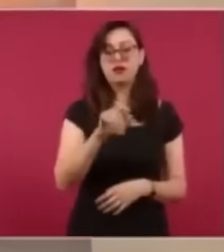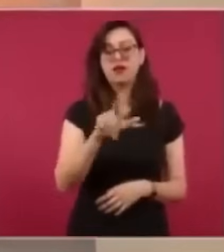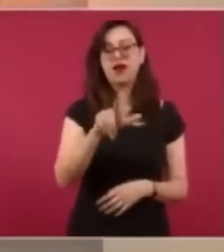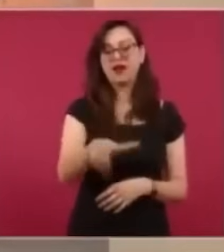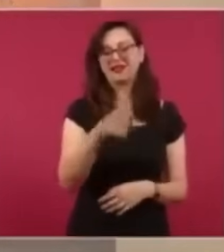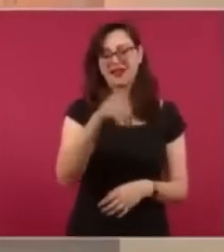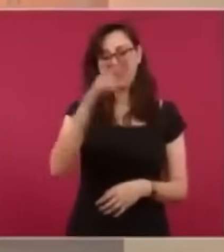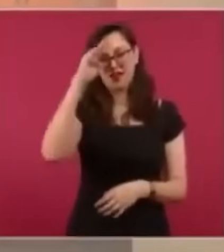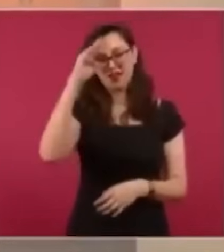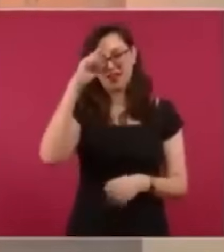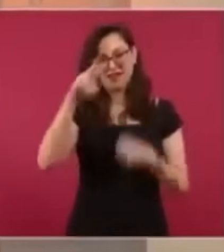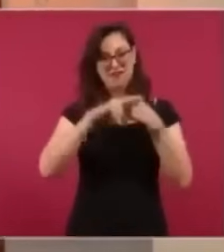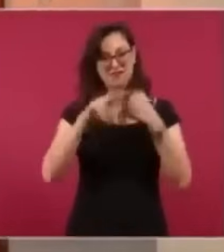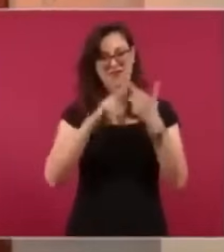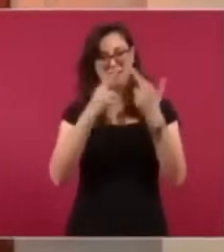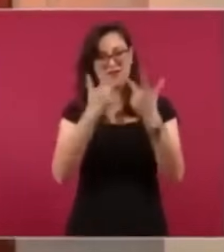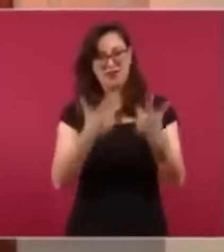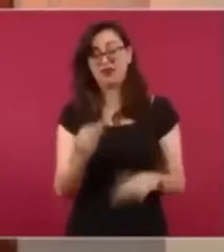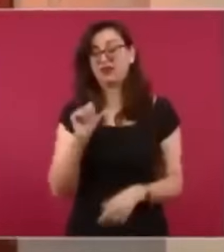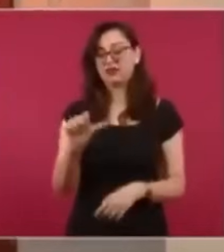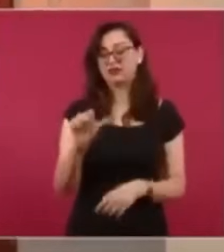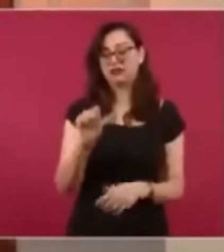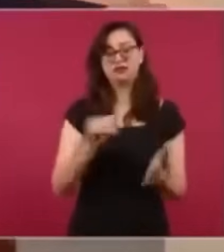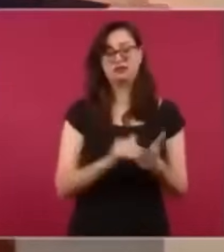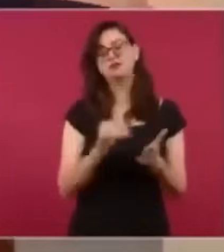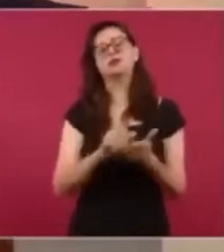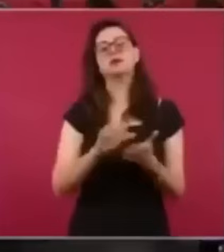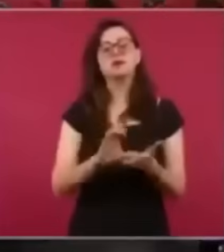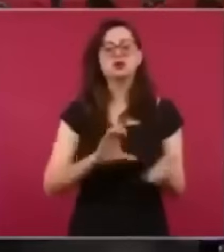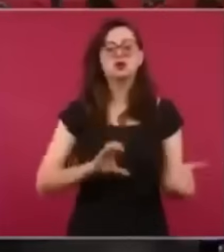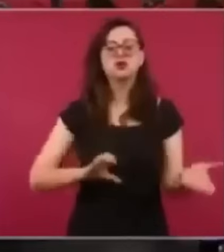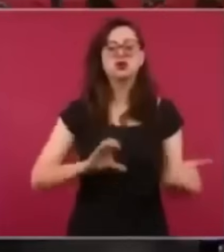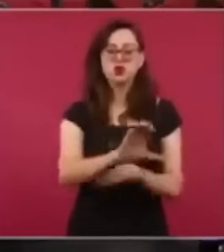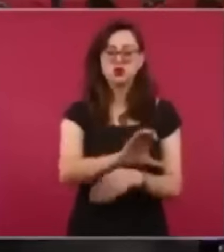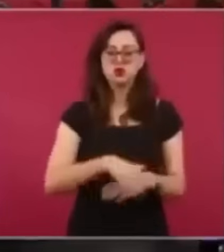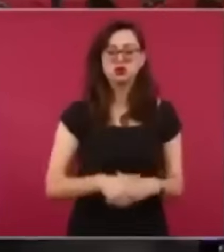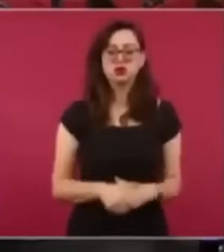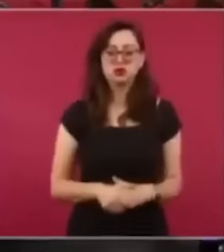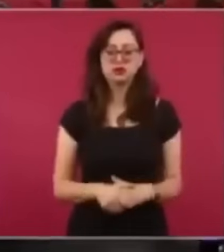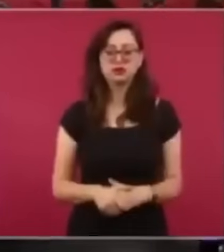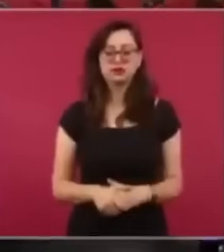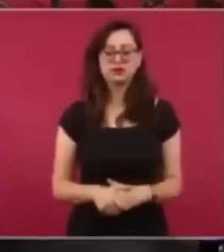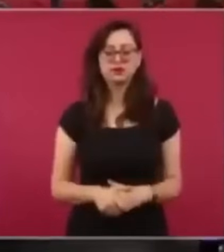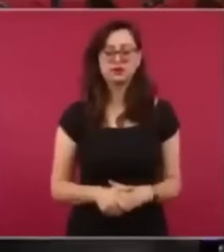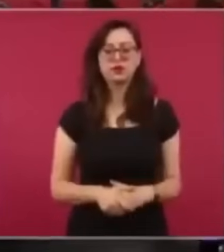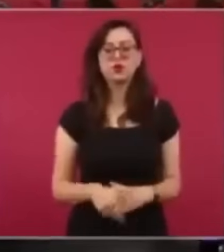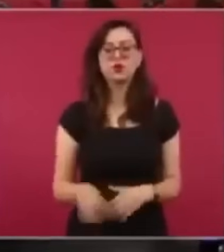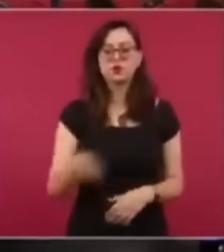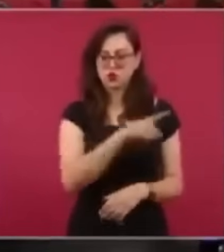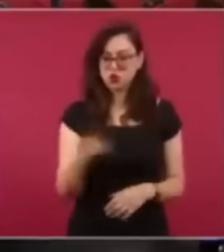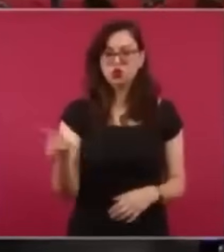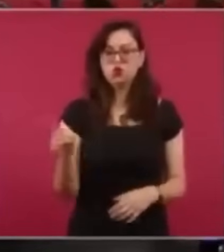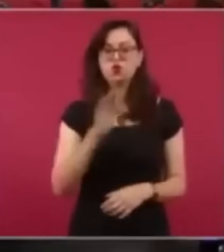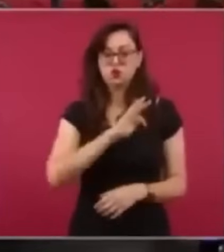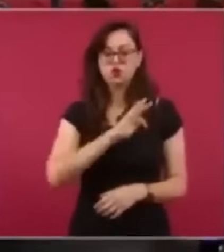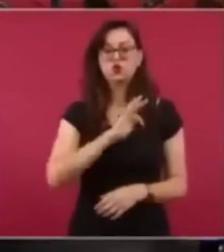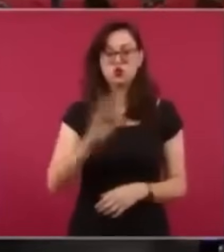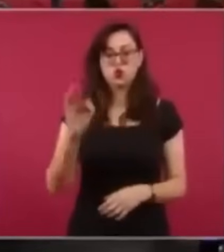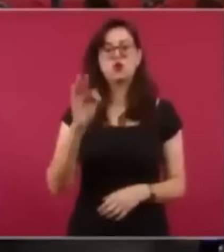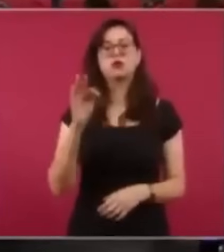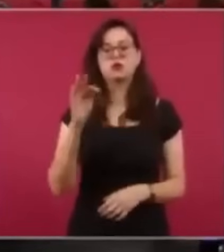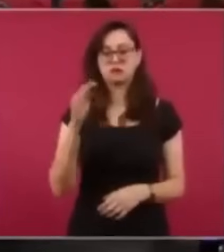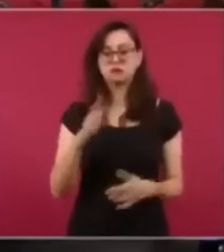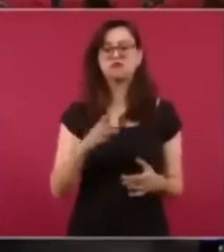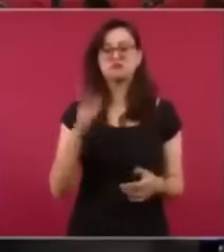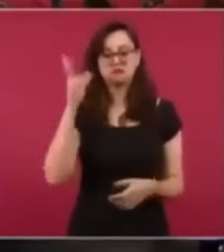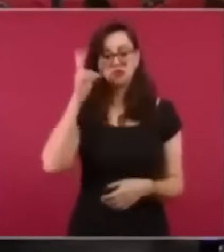16 millones. Este lo pueden escuchar con mucha objetividad, con